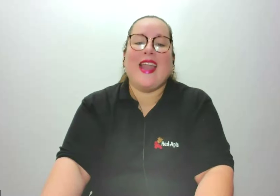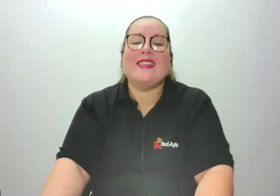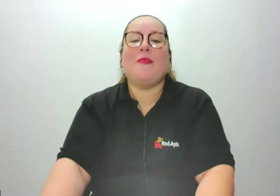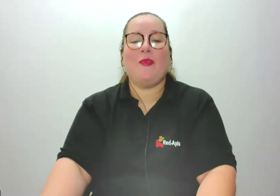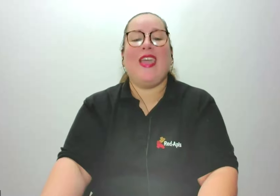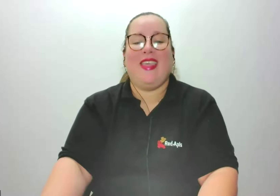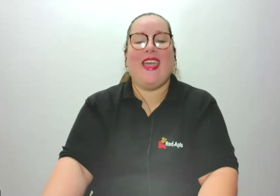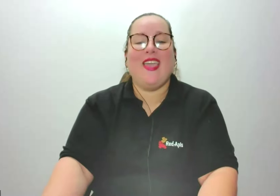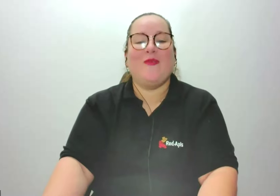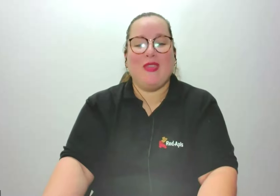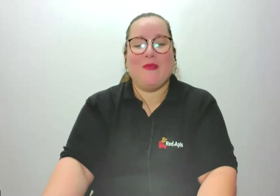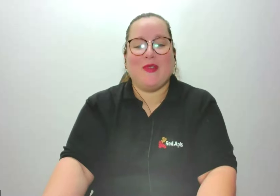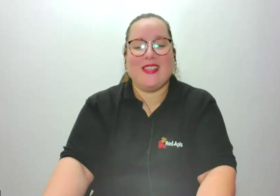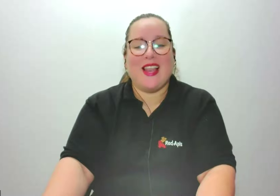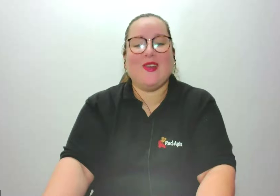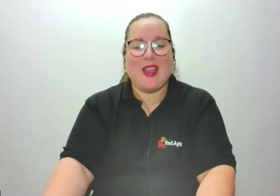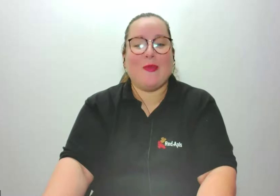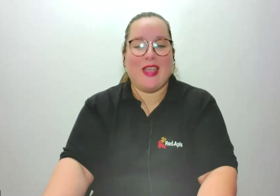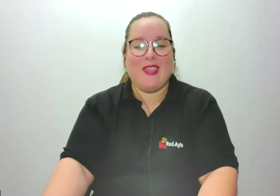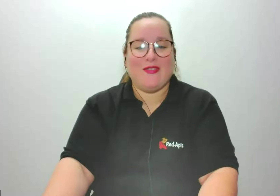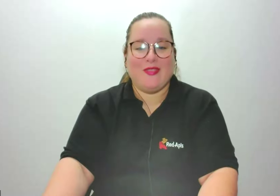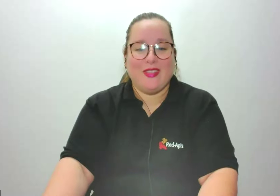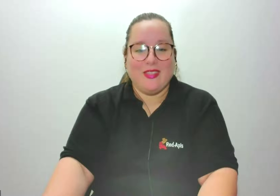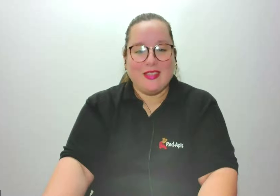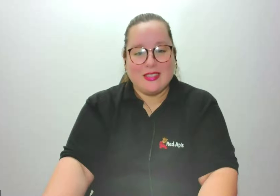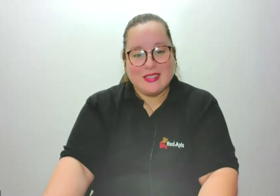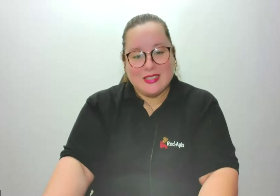puedan generar esas propias ideas ellos mismos y sea algo claro para ellos.